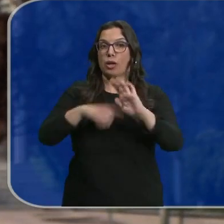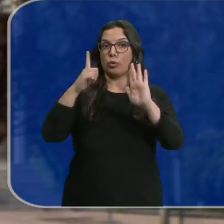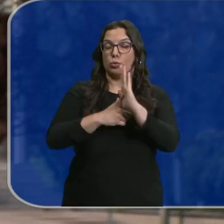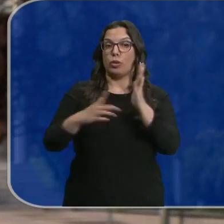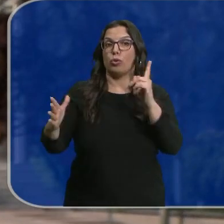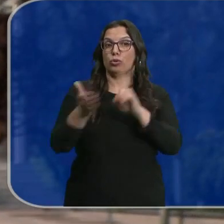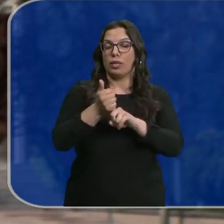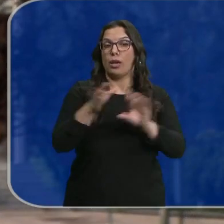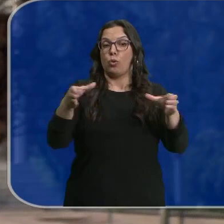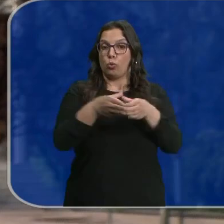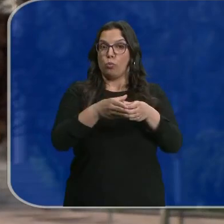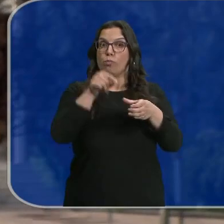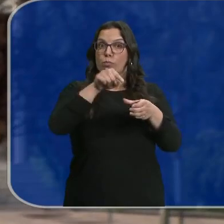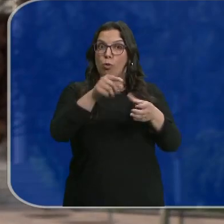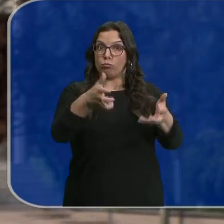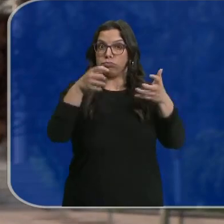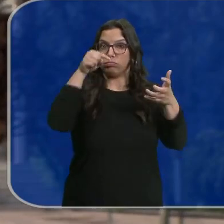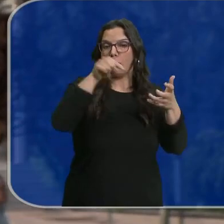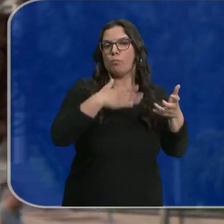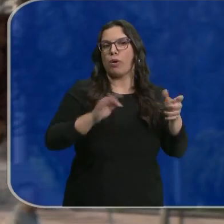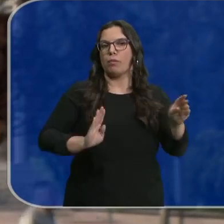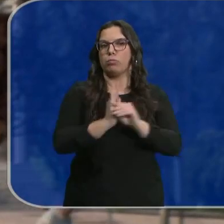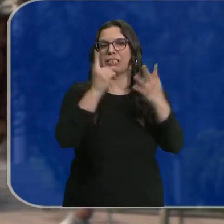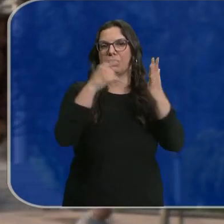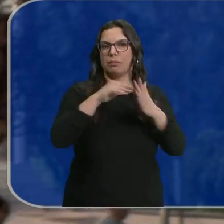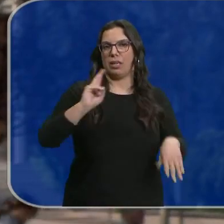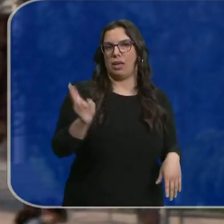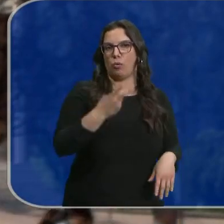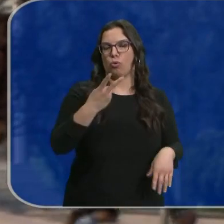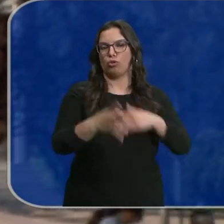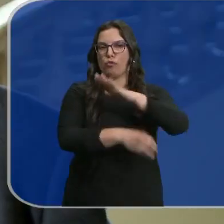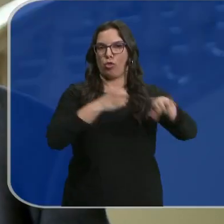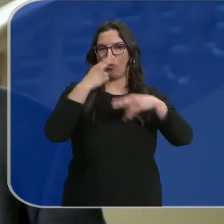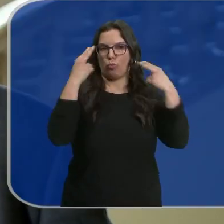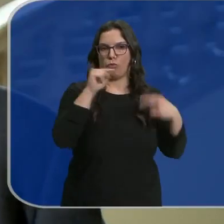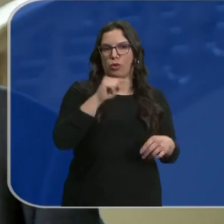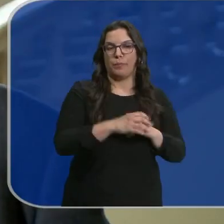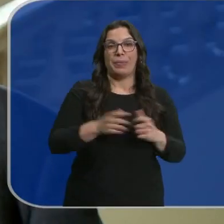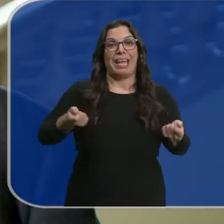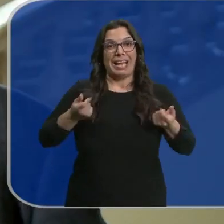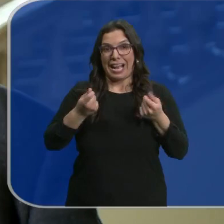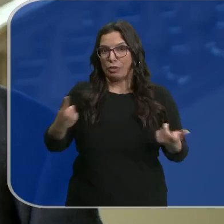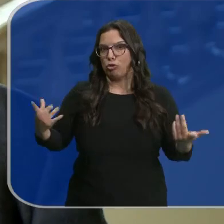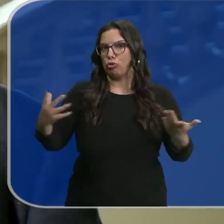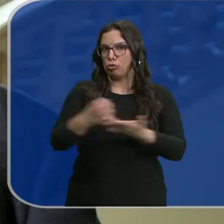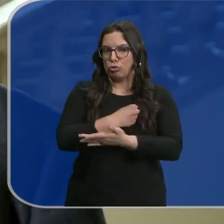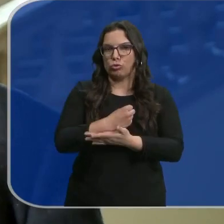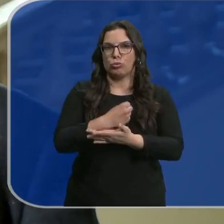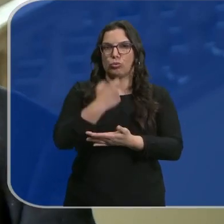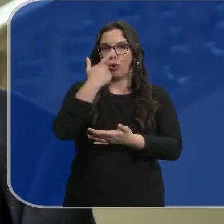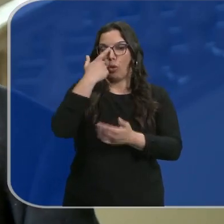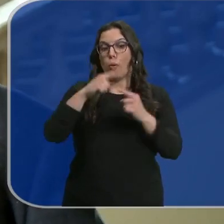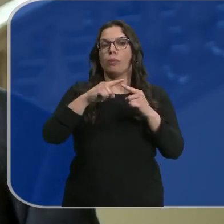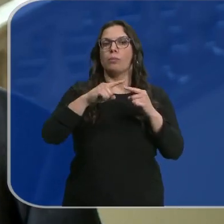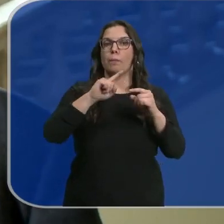absoluta, el partido podría recibir alrededor de 6.000 euros de fondos públicos. Todos los gastos que tengan se les ingresará